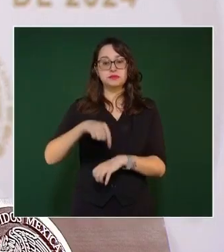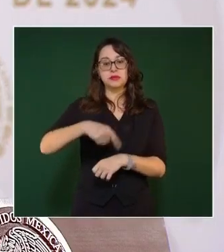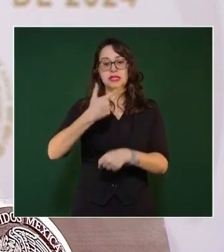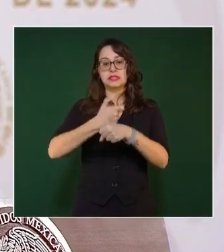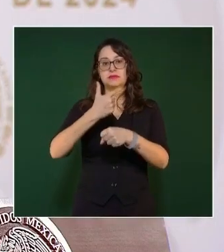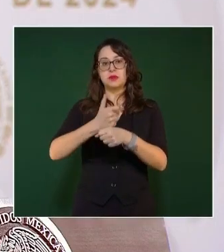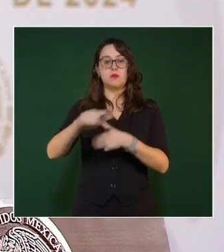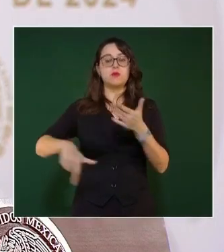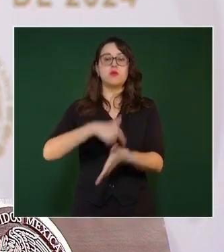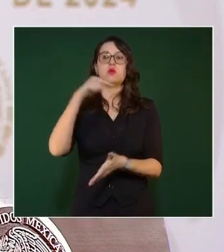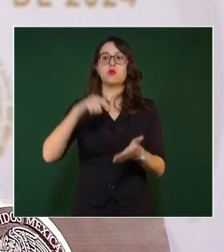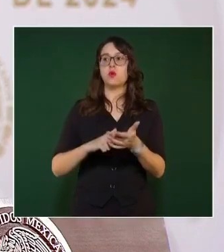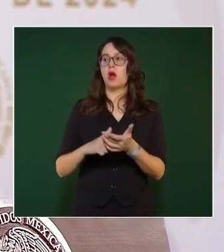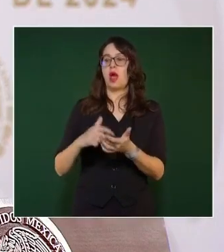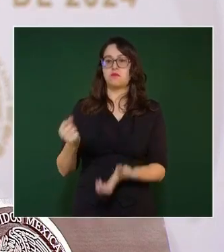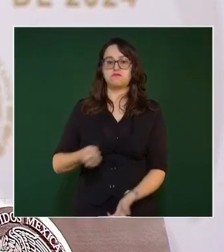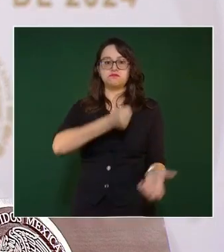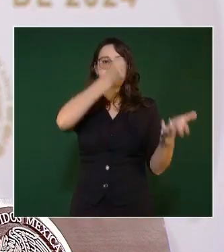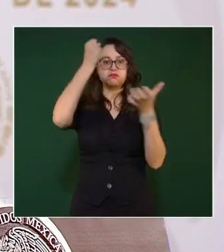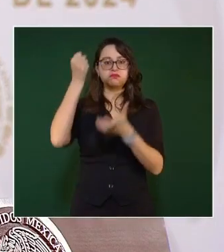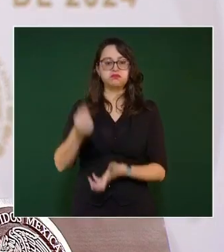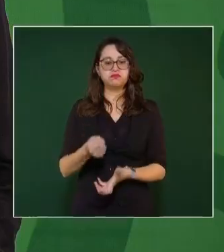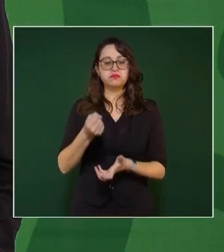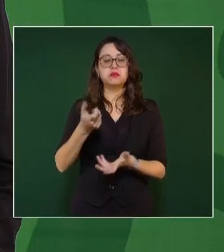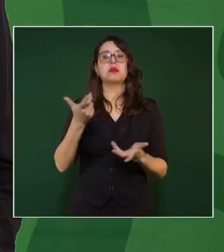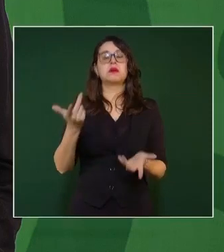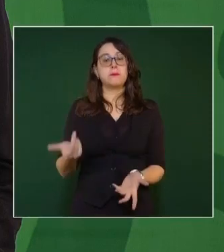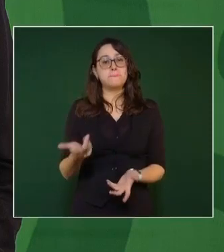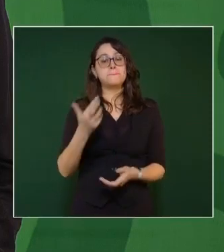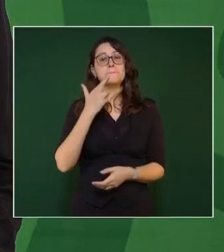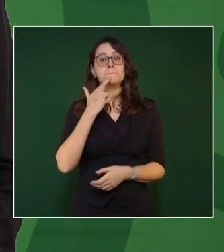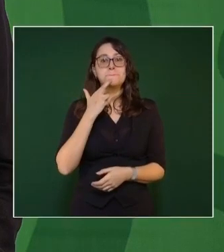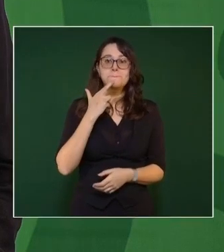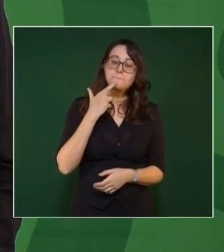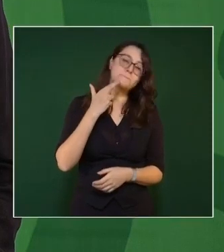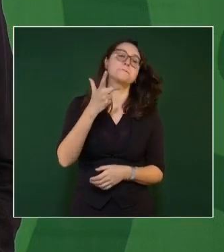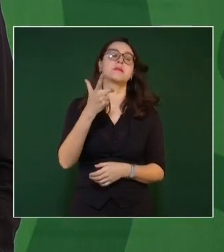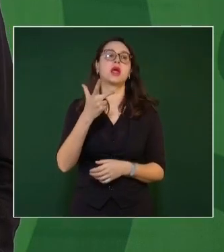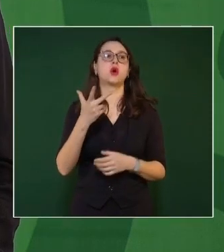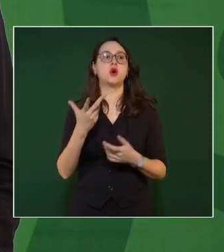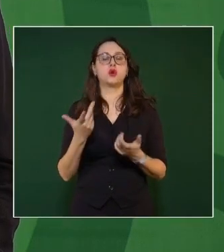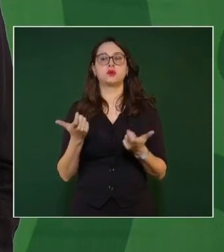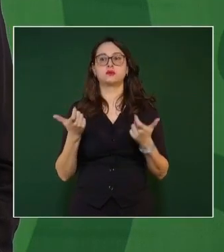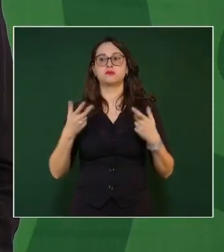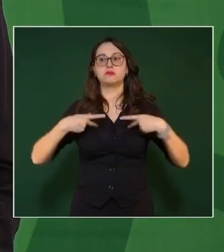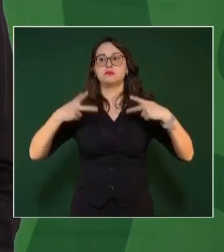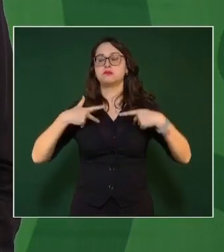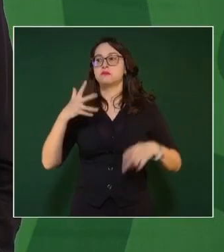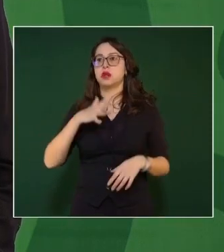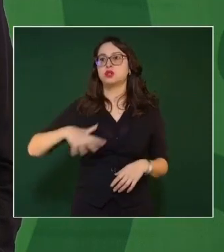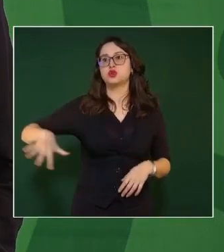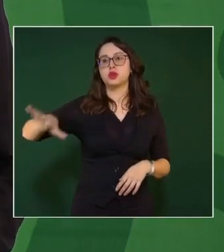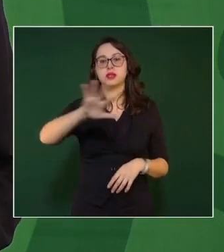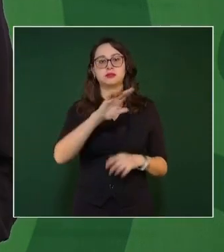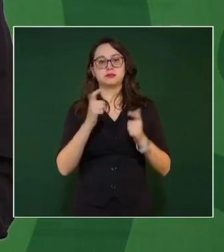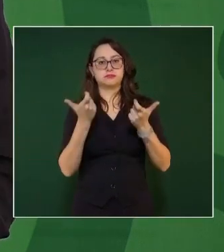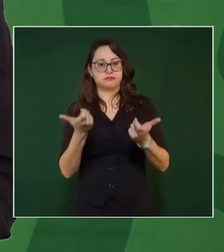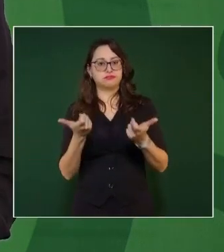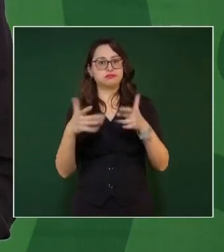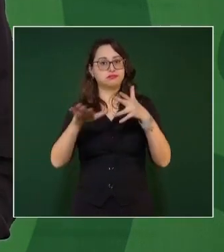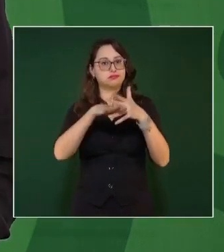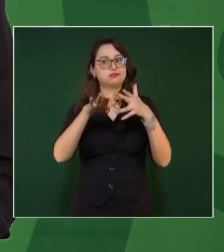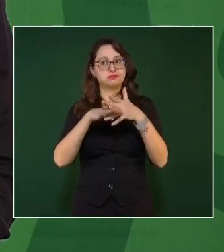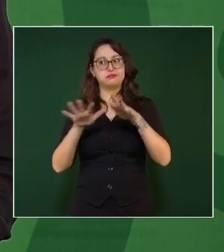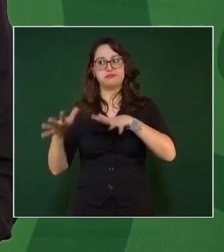que nos ha permitido ser uno de los 8 estados de la República con mayor clase media en todo el país. Como